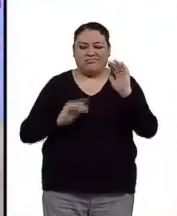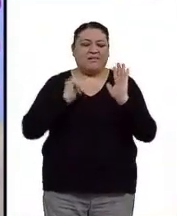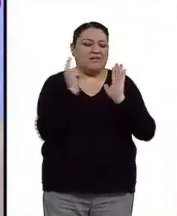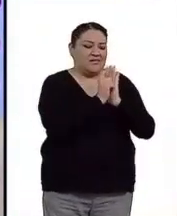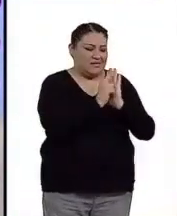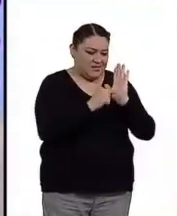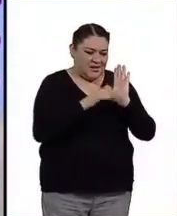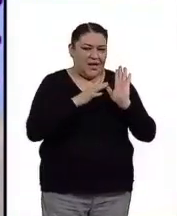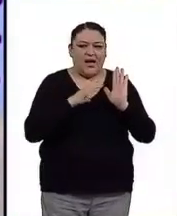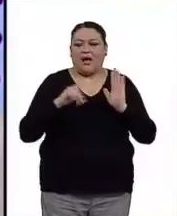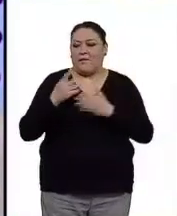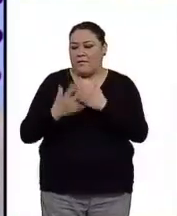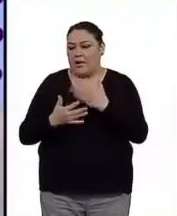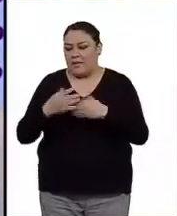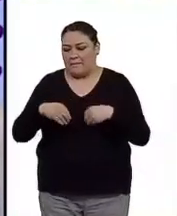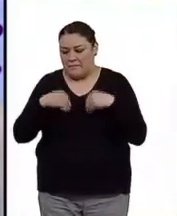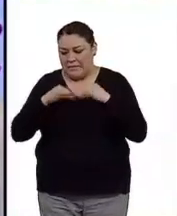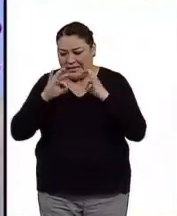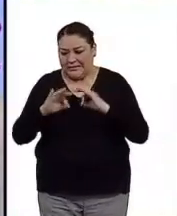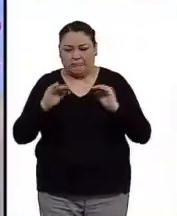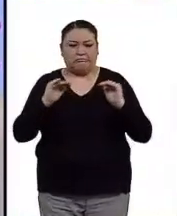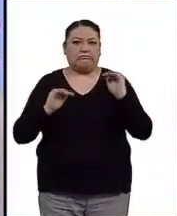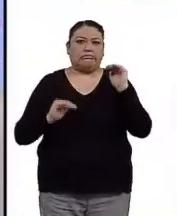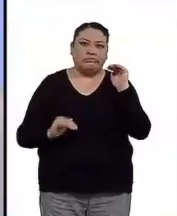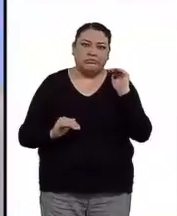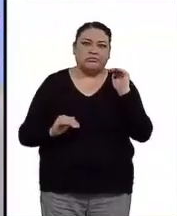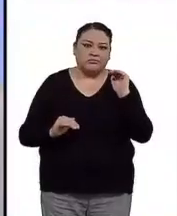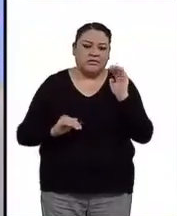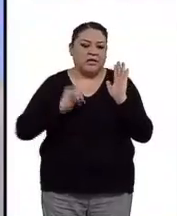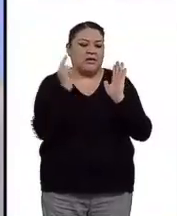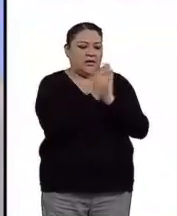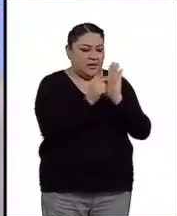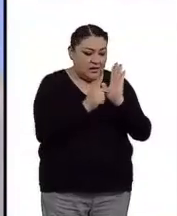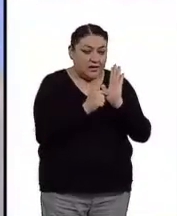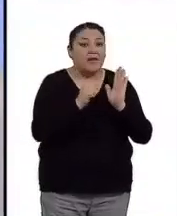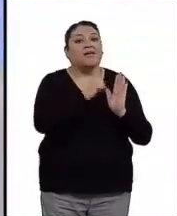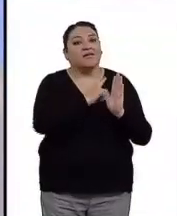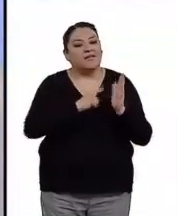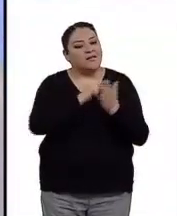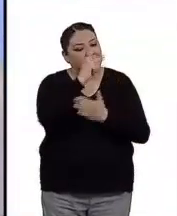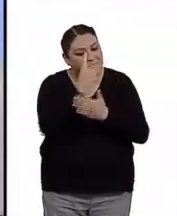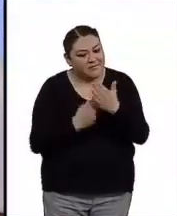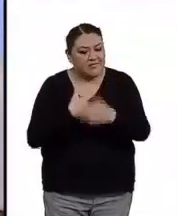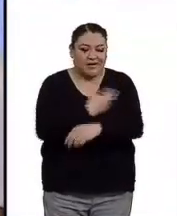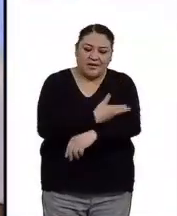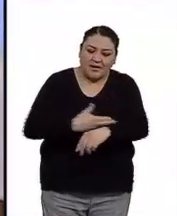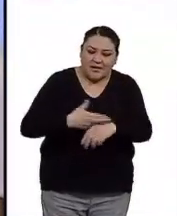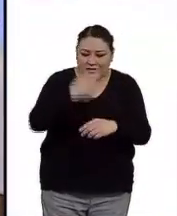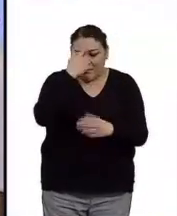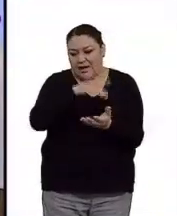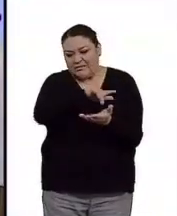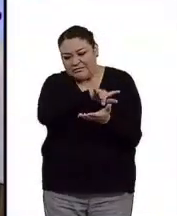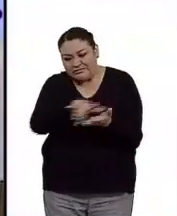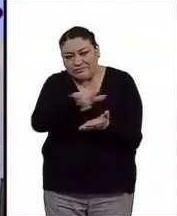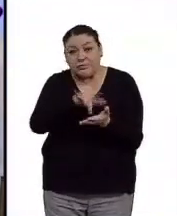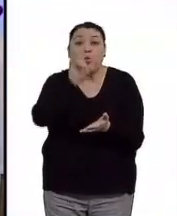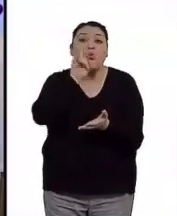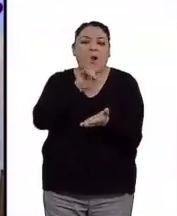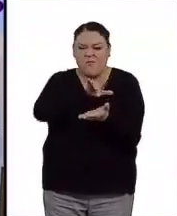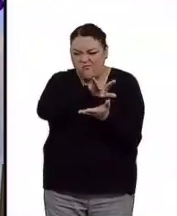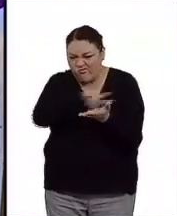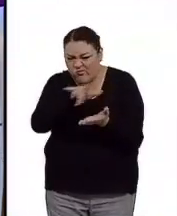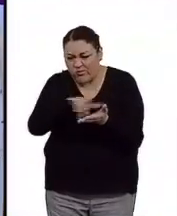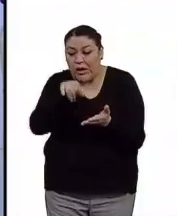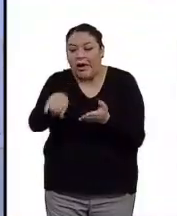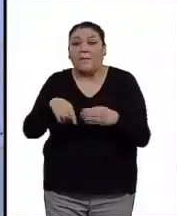leyes. Y por eso es que las leyes tienen que estar respaldadas por políticas públicas con perspectiva de género para que efectivamente se transforme